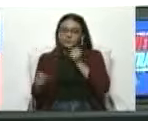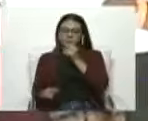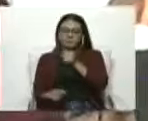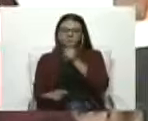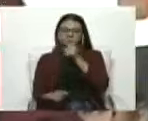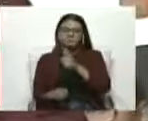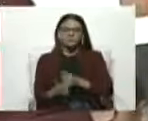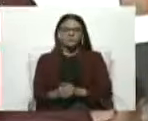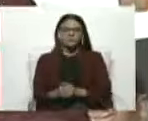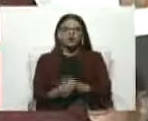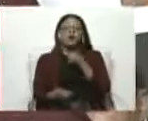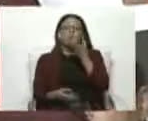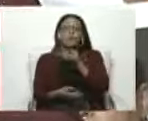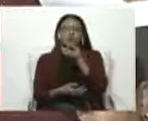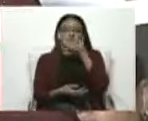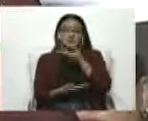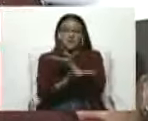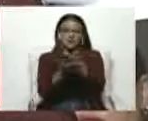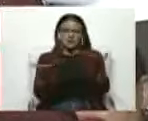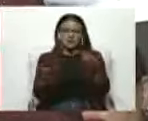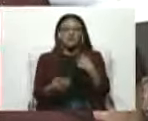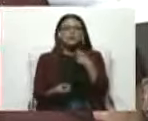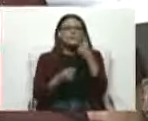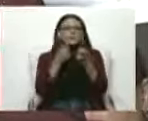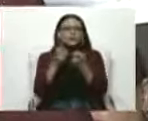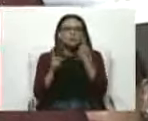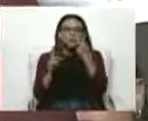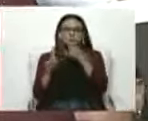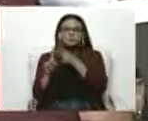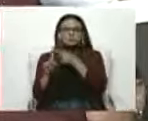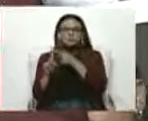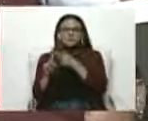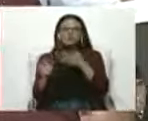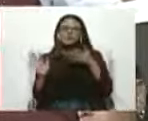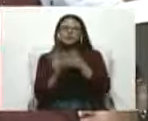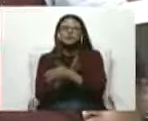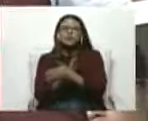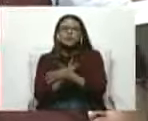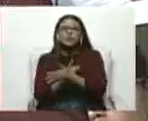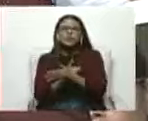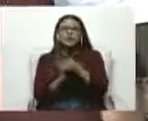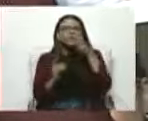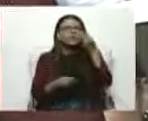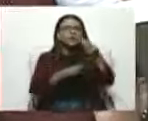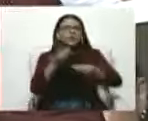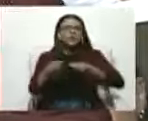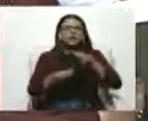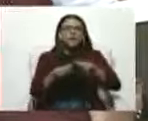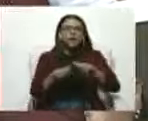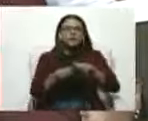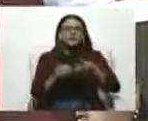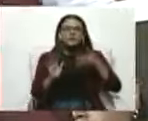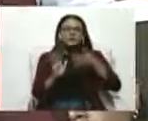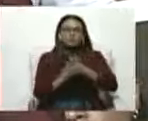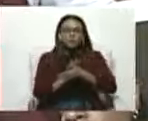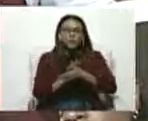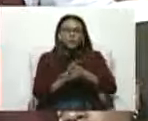Saludos a toda la militancia. Tengo varias preguntas. En primer lugar, el impacto que va a tener esta ampliación